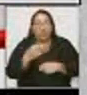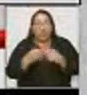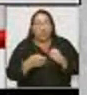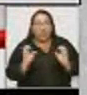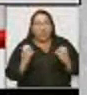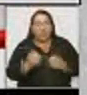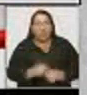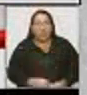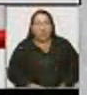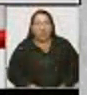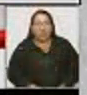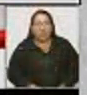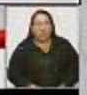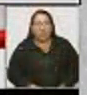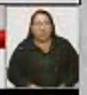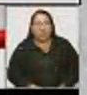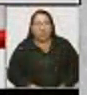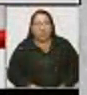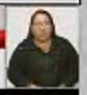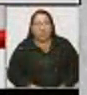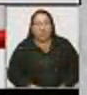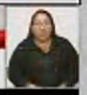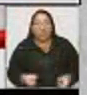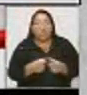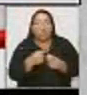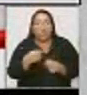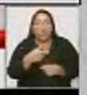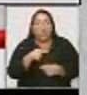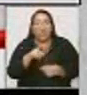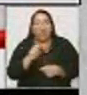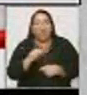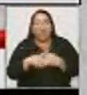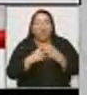la República, con el despacho de la congresista Glave y